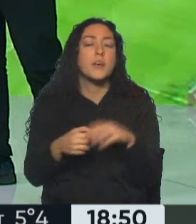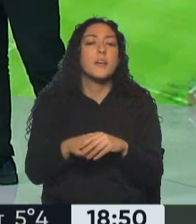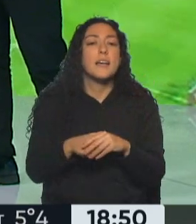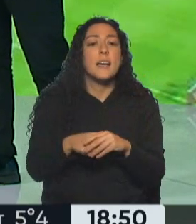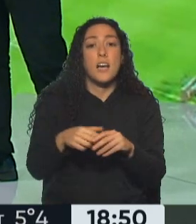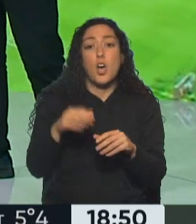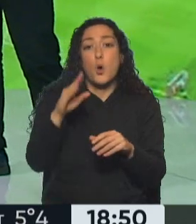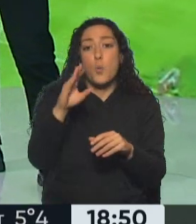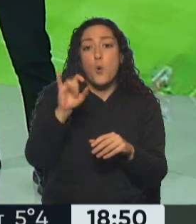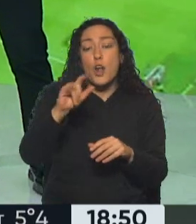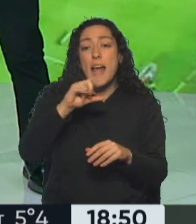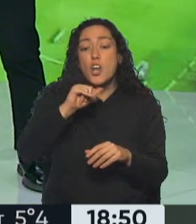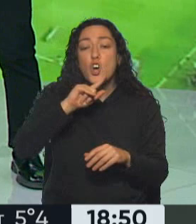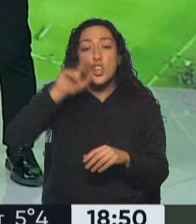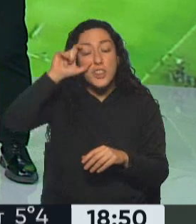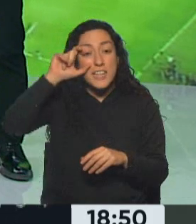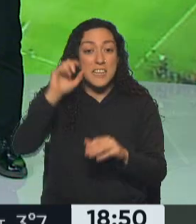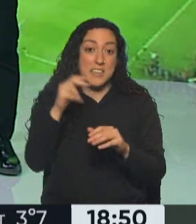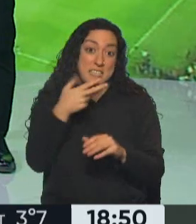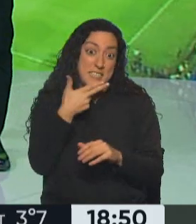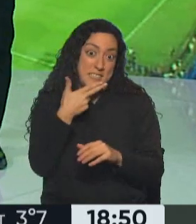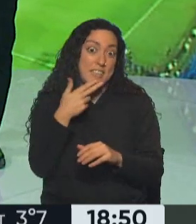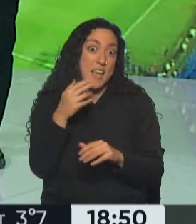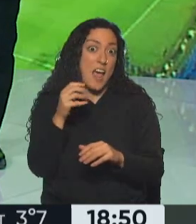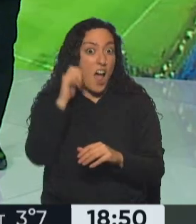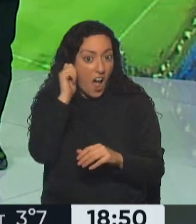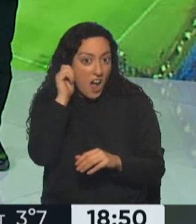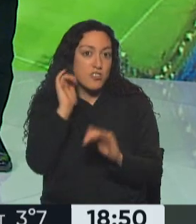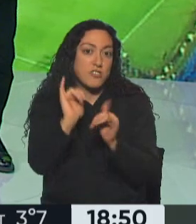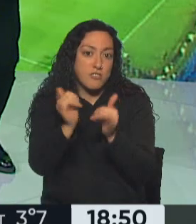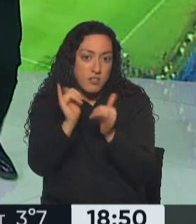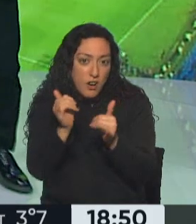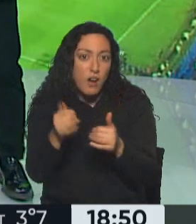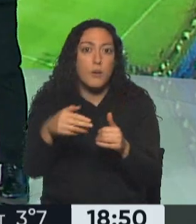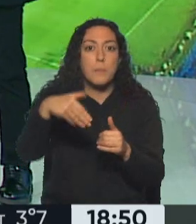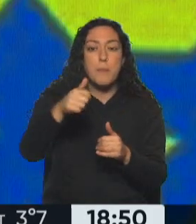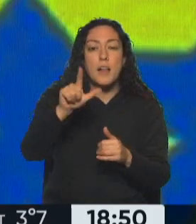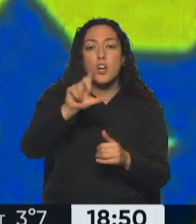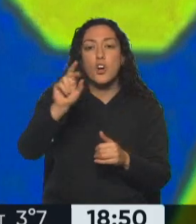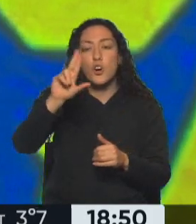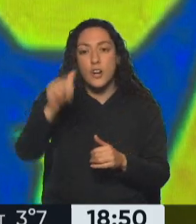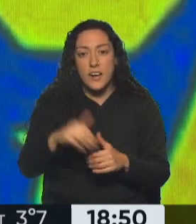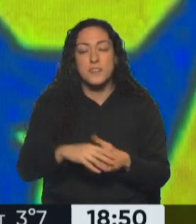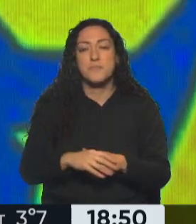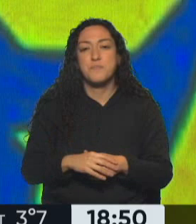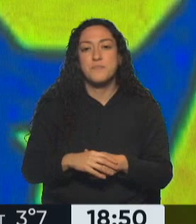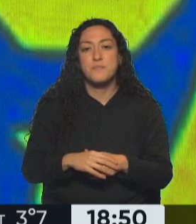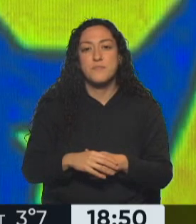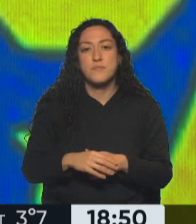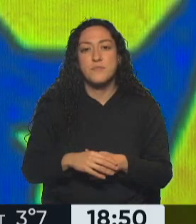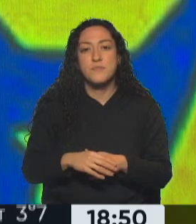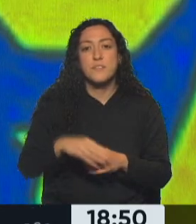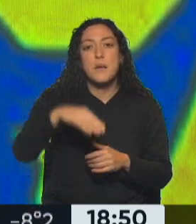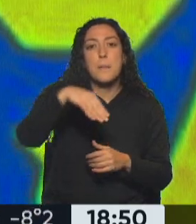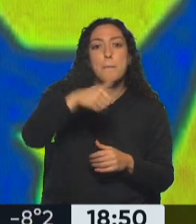años. Malcorra, Franco Fría y Alejo Vélez para el equipo Rosario Central. McAllister y Buonanotte, ¿no?